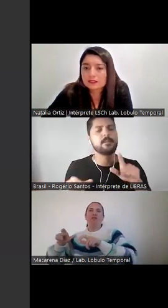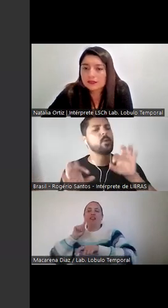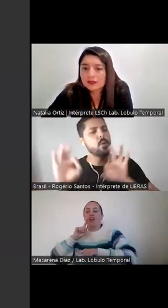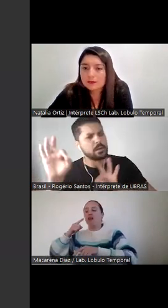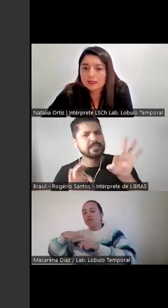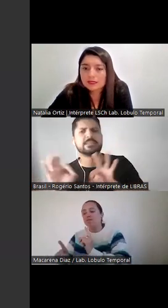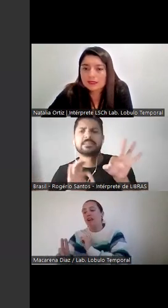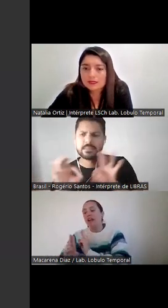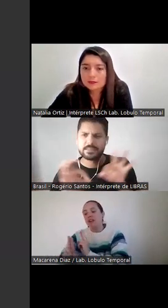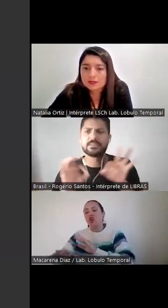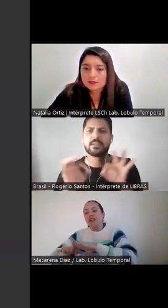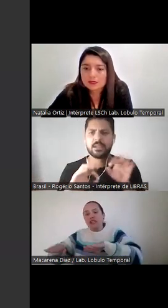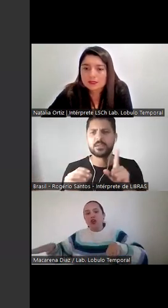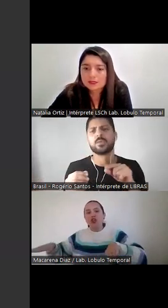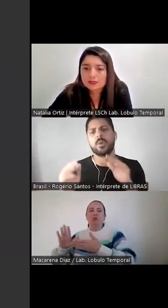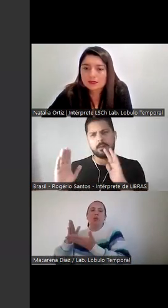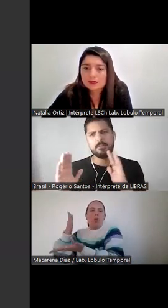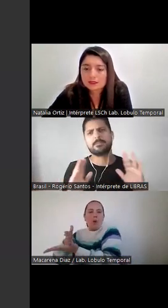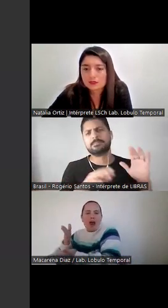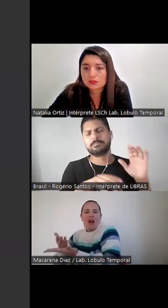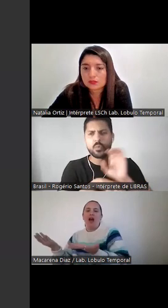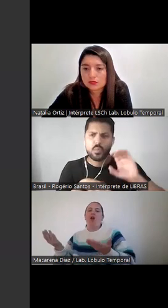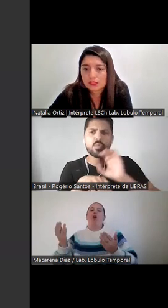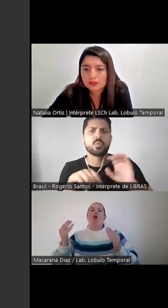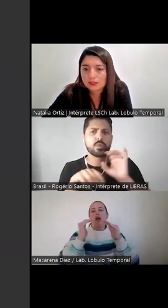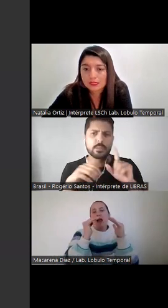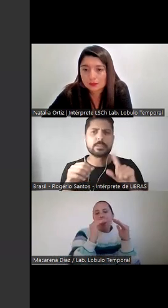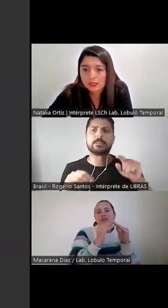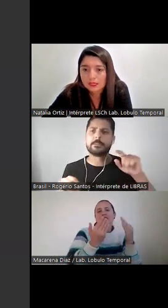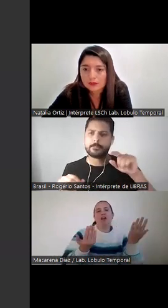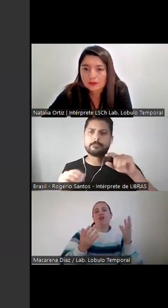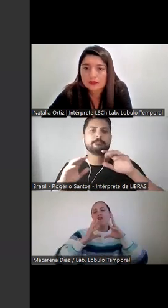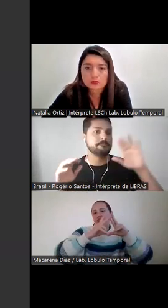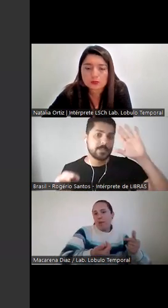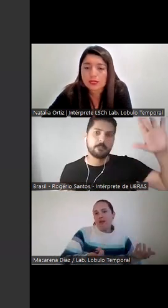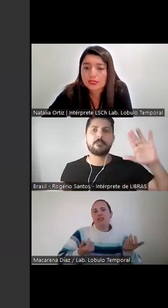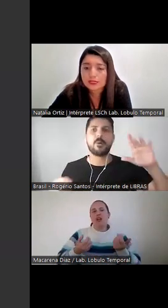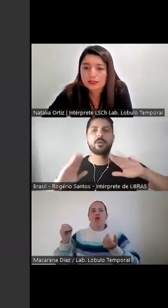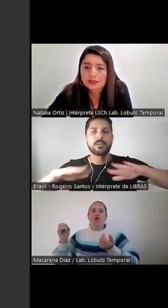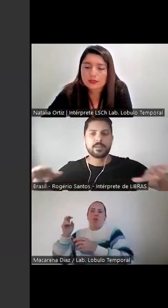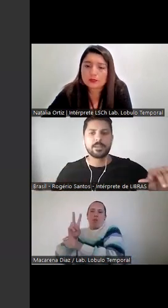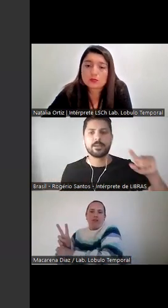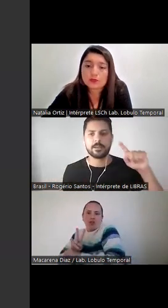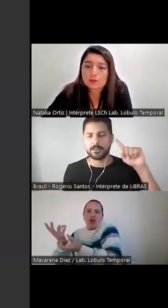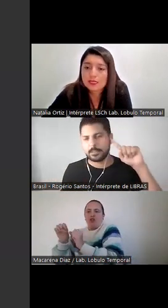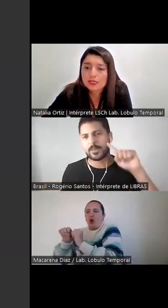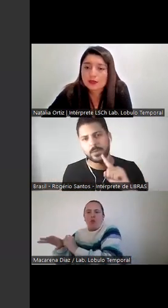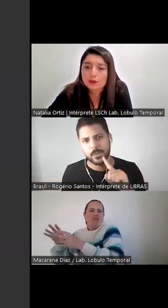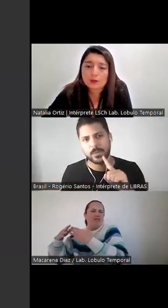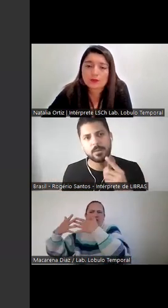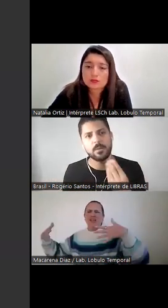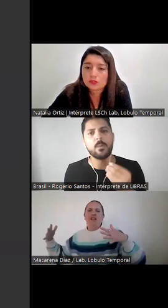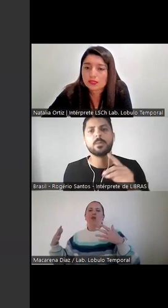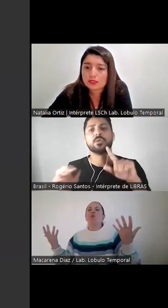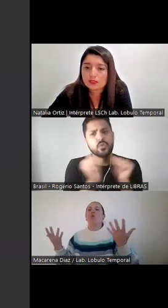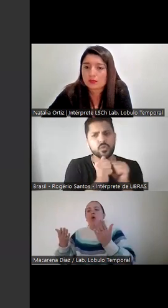estas actividades para que las personas, y sobre todo los niños en las escuelas o en sus hogares, junto con su familia, o